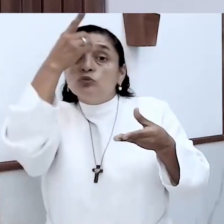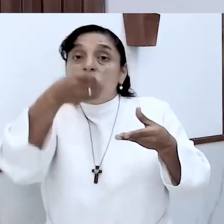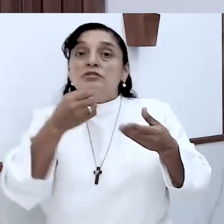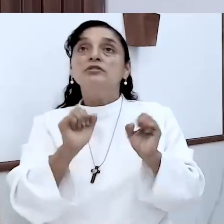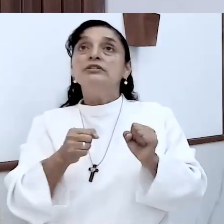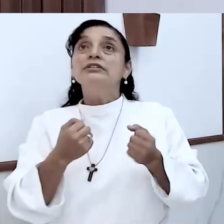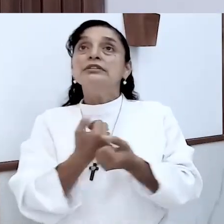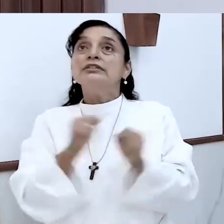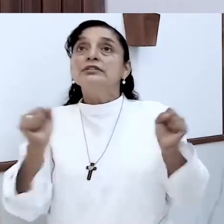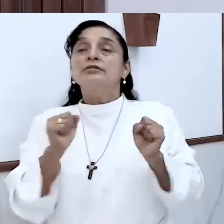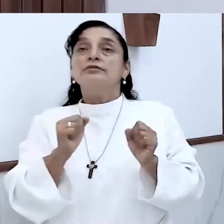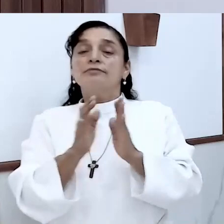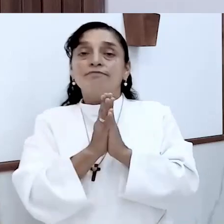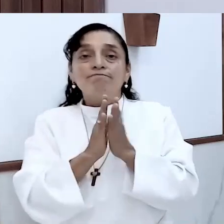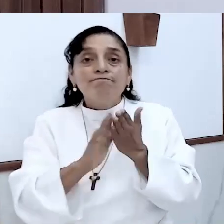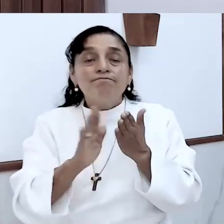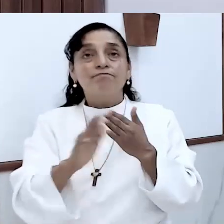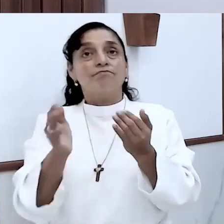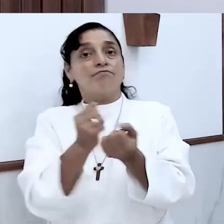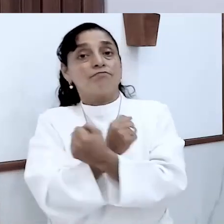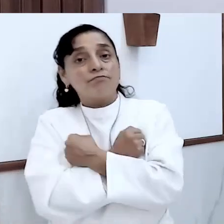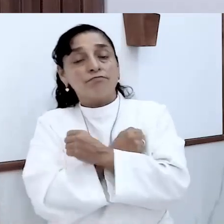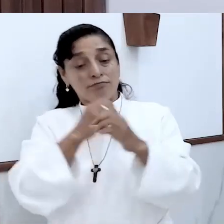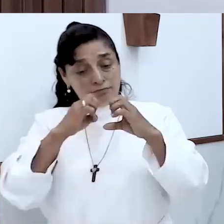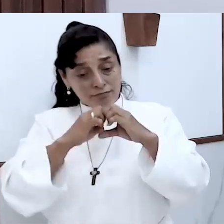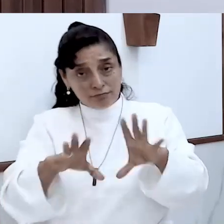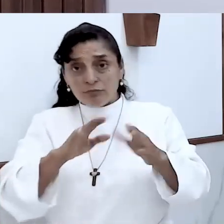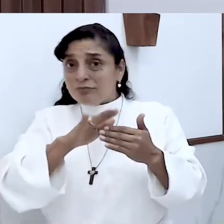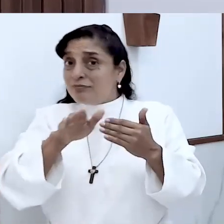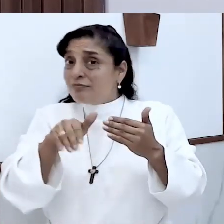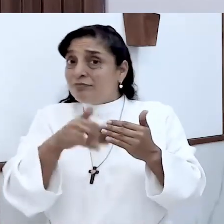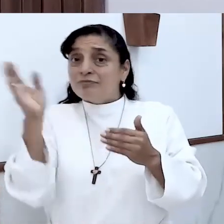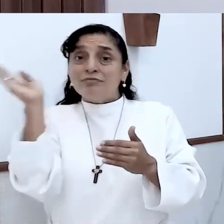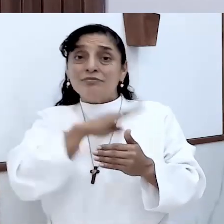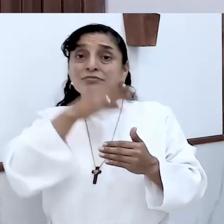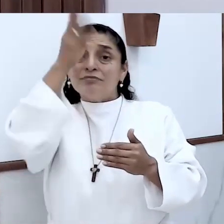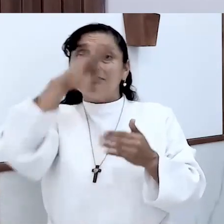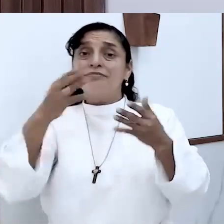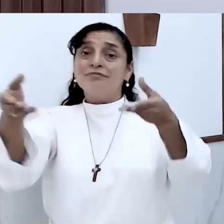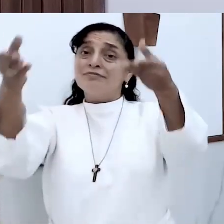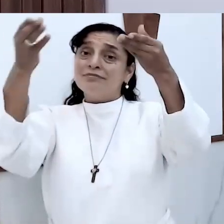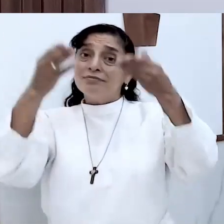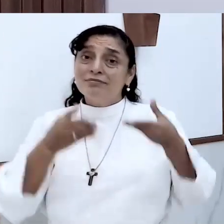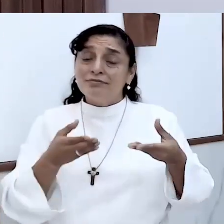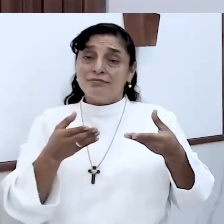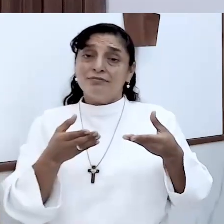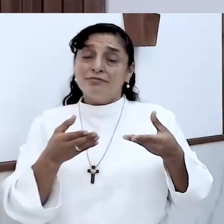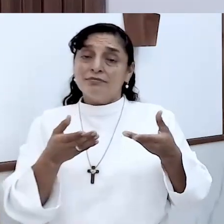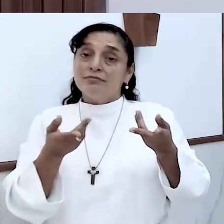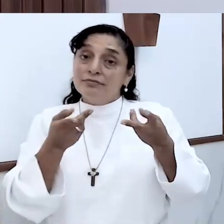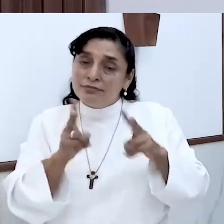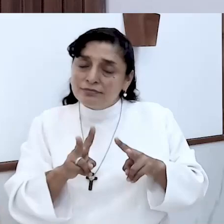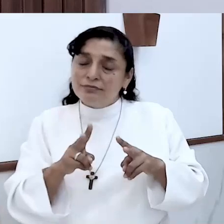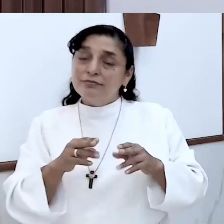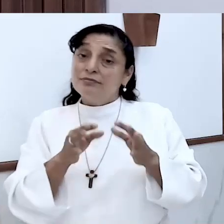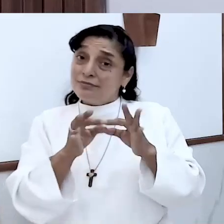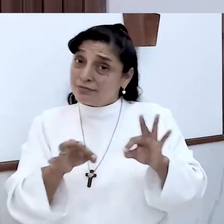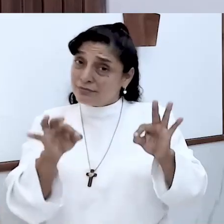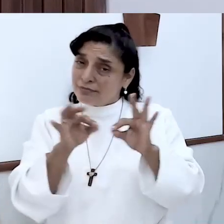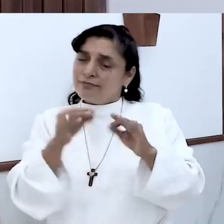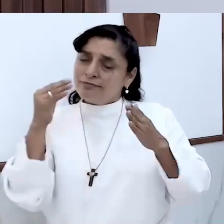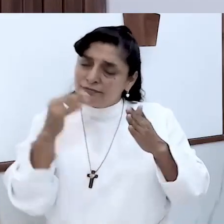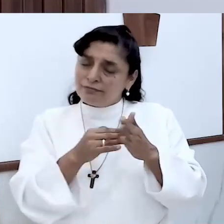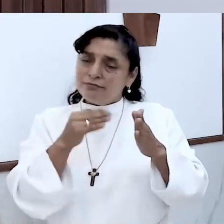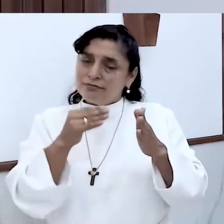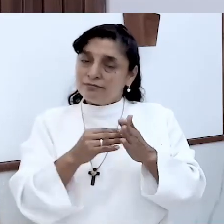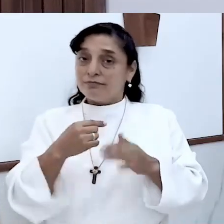el perdón, el amor, la misericordia, todo es regalo. Pero insisto también que depende